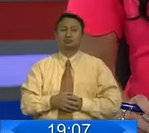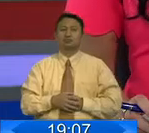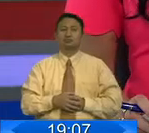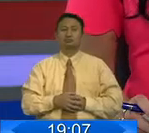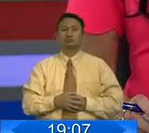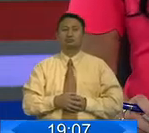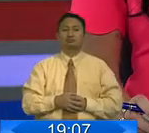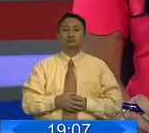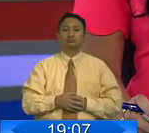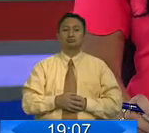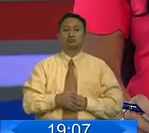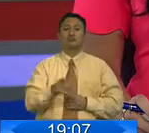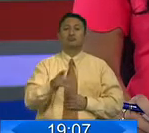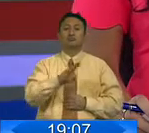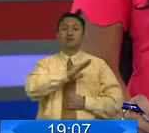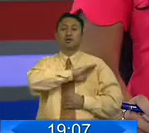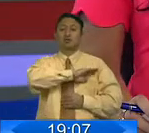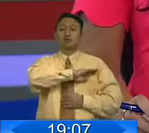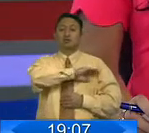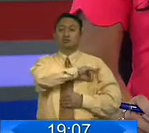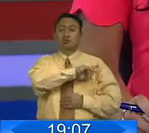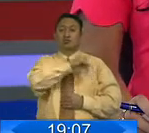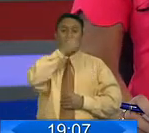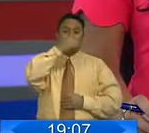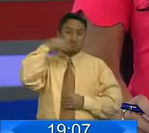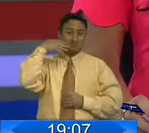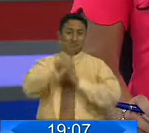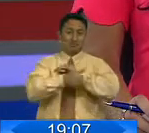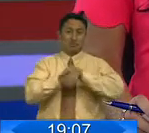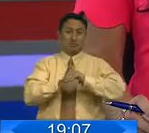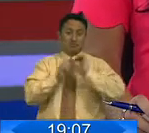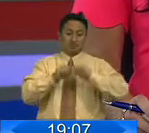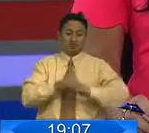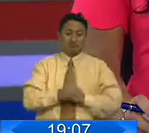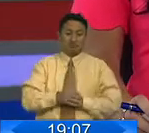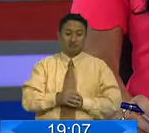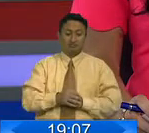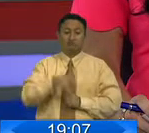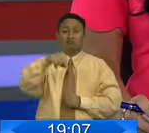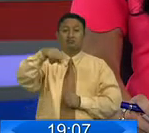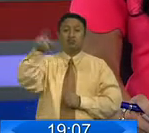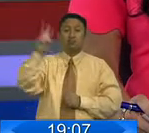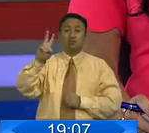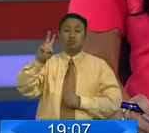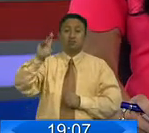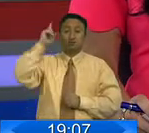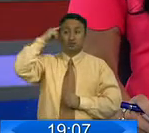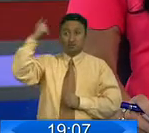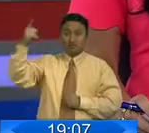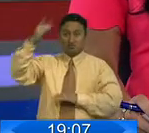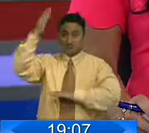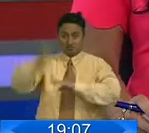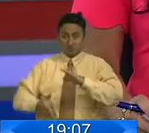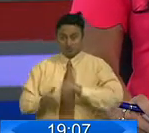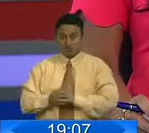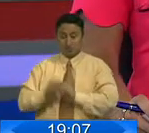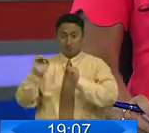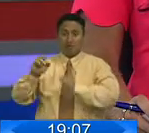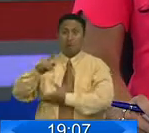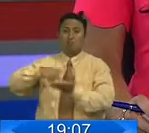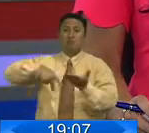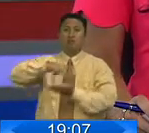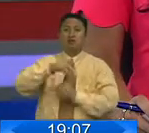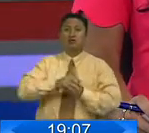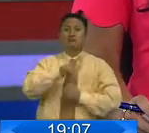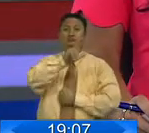el consorcio de municipios amazónicos y galápagos resolvió dar un plazo hasta este viernes al gobierno nacional para que cancele los más